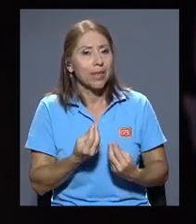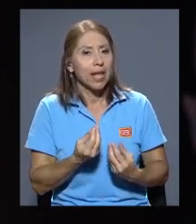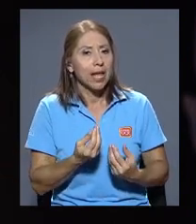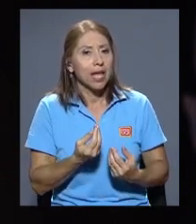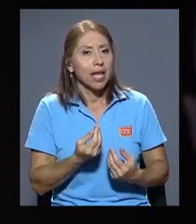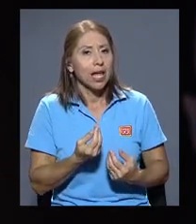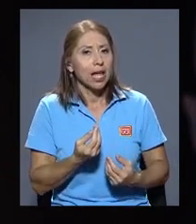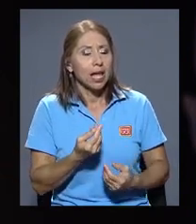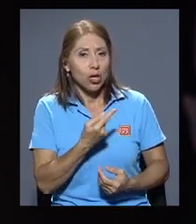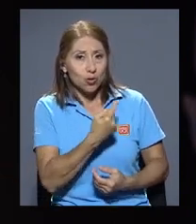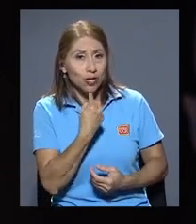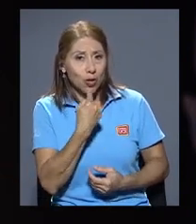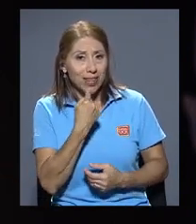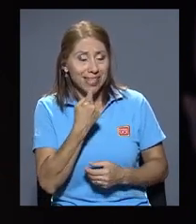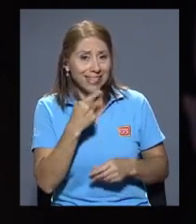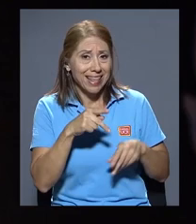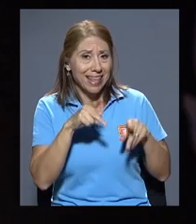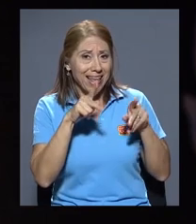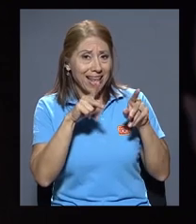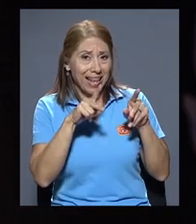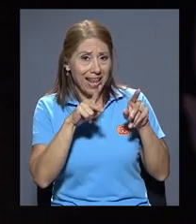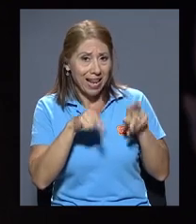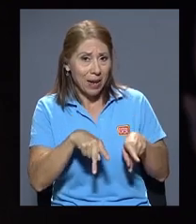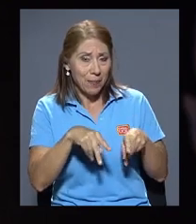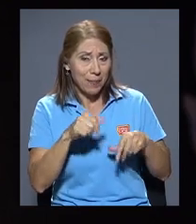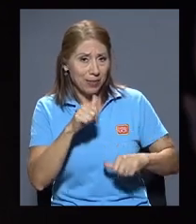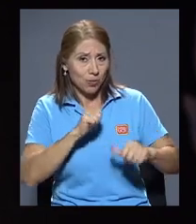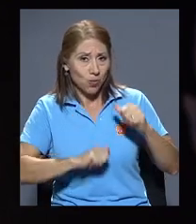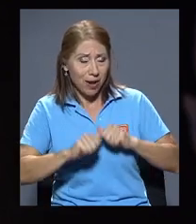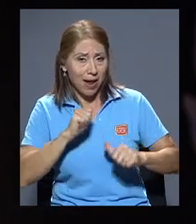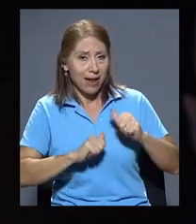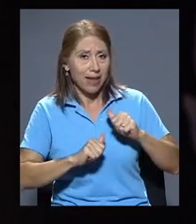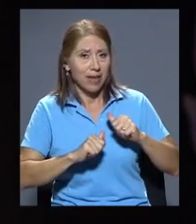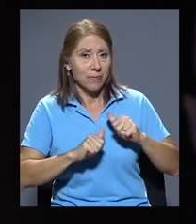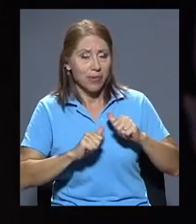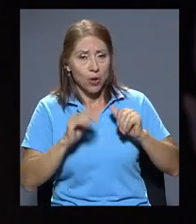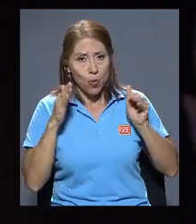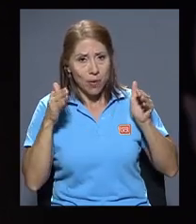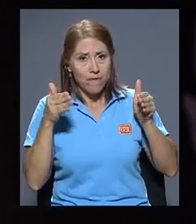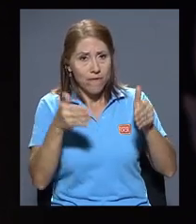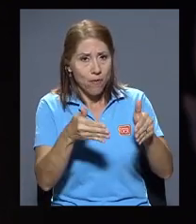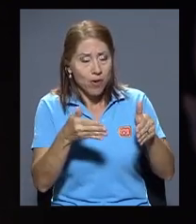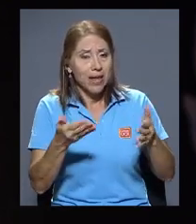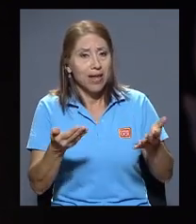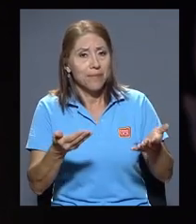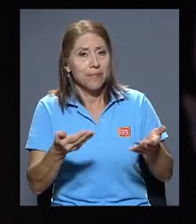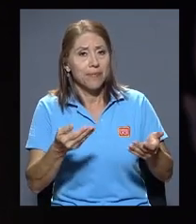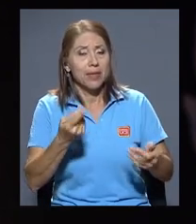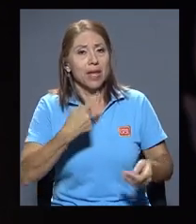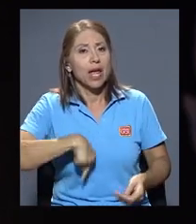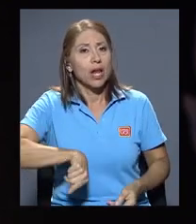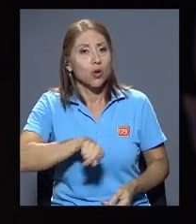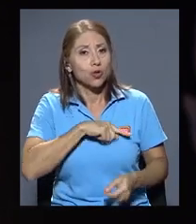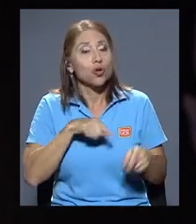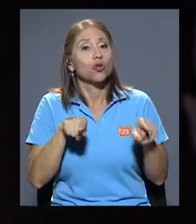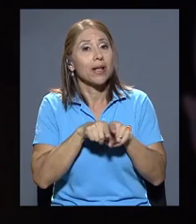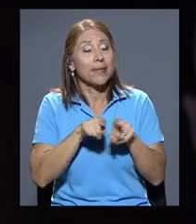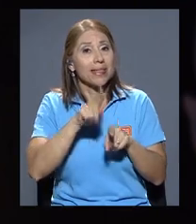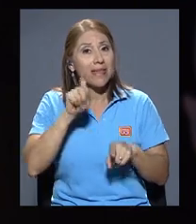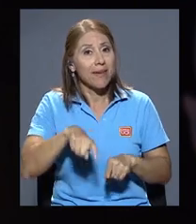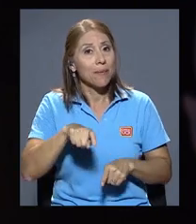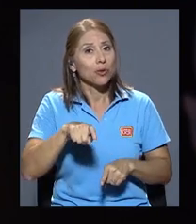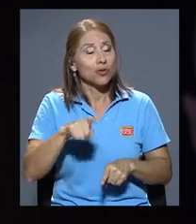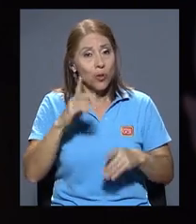o del enfoque que se le da, de que nosotros también debemos de prestar atención cuando